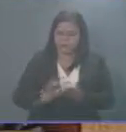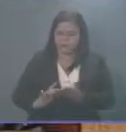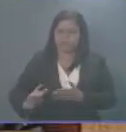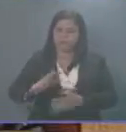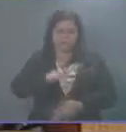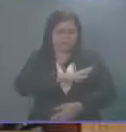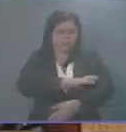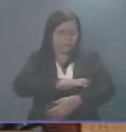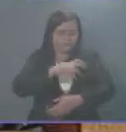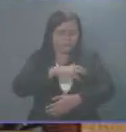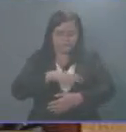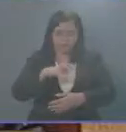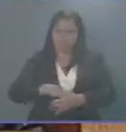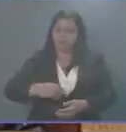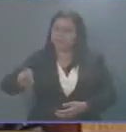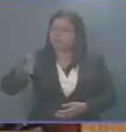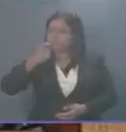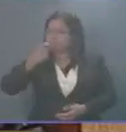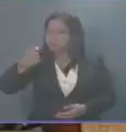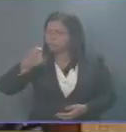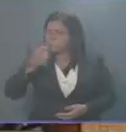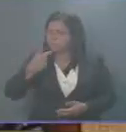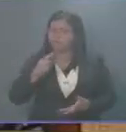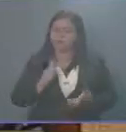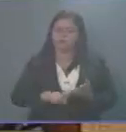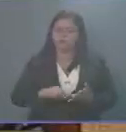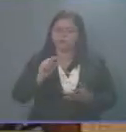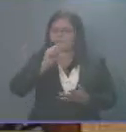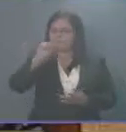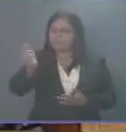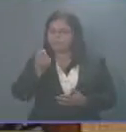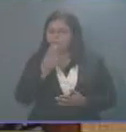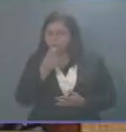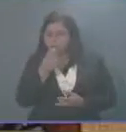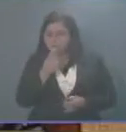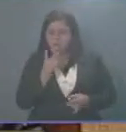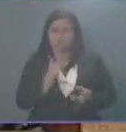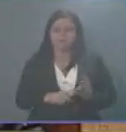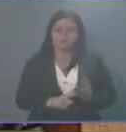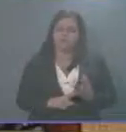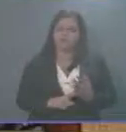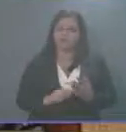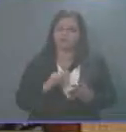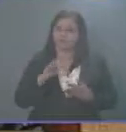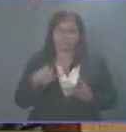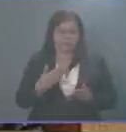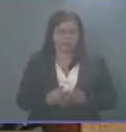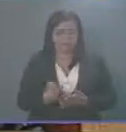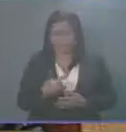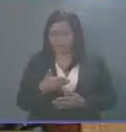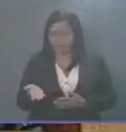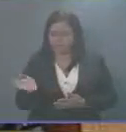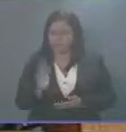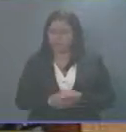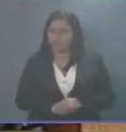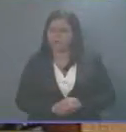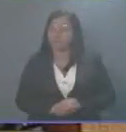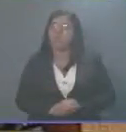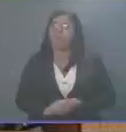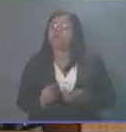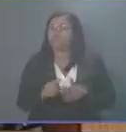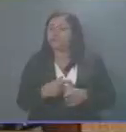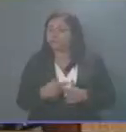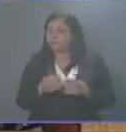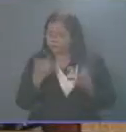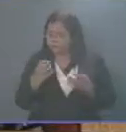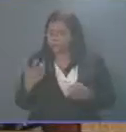verduras, medicinas, medicamentos, especialidades farmacéuticas y productos oficinales para uso humano, entre otros. Únicamente pedir que